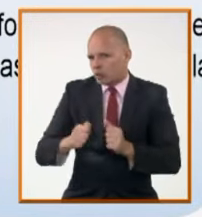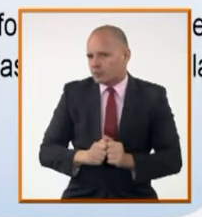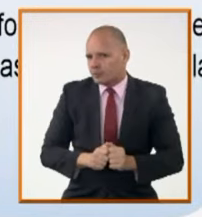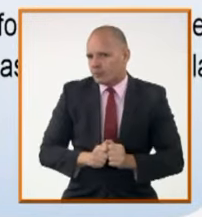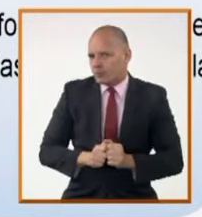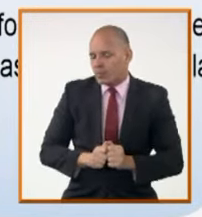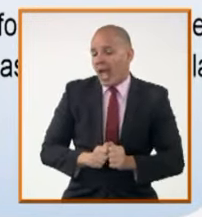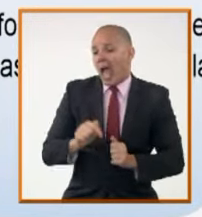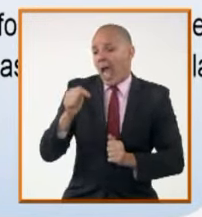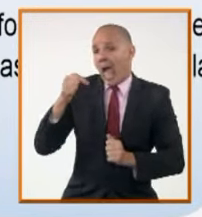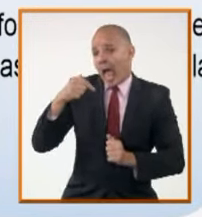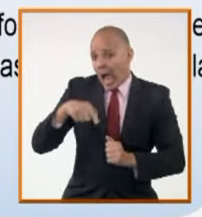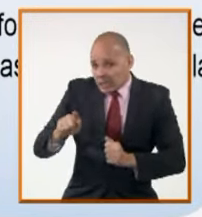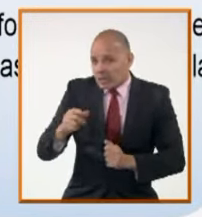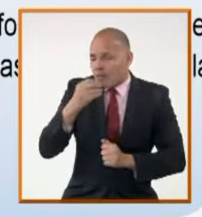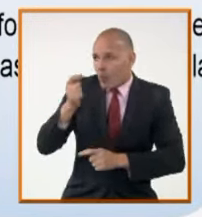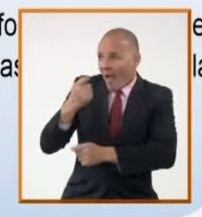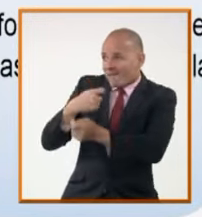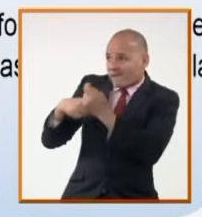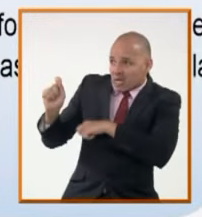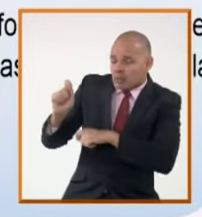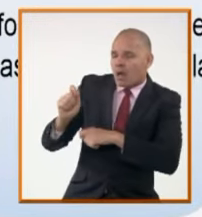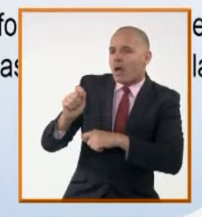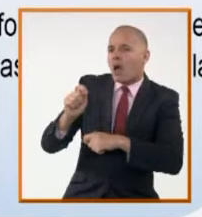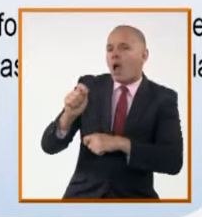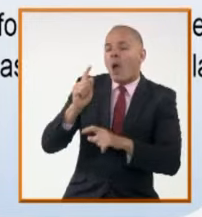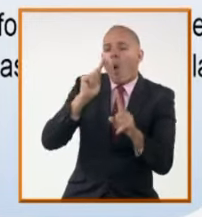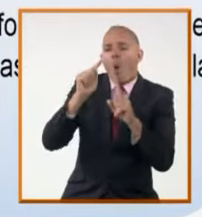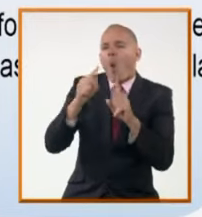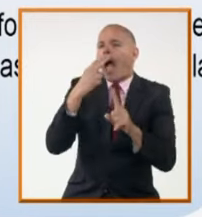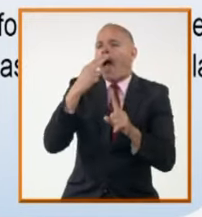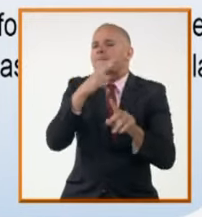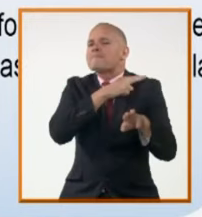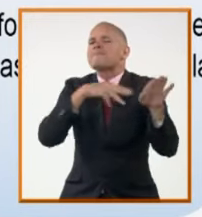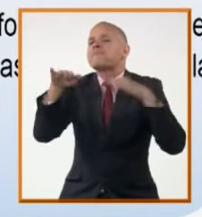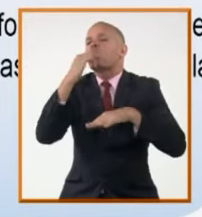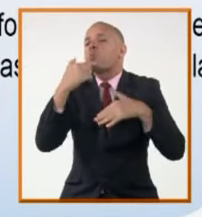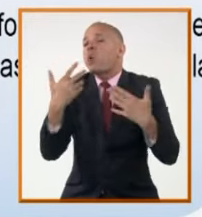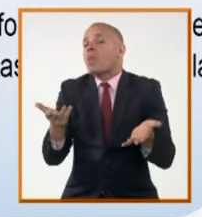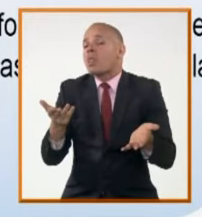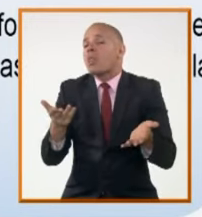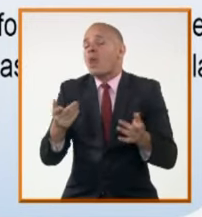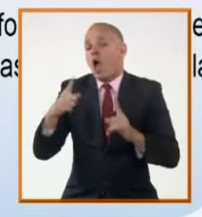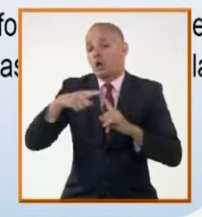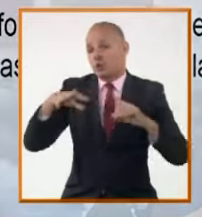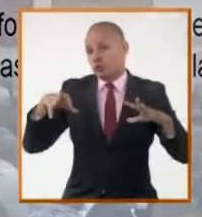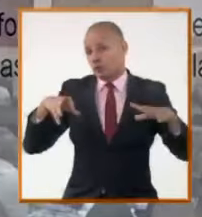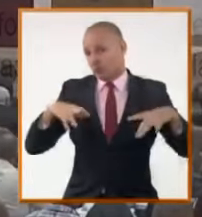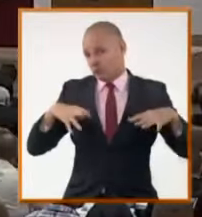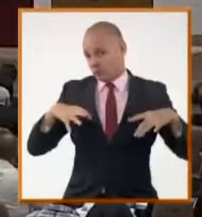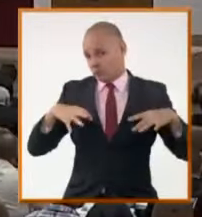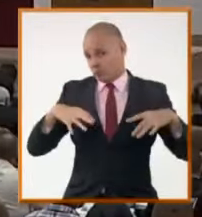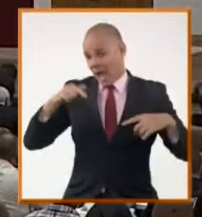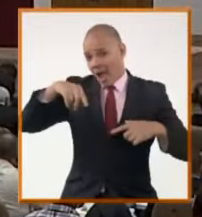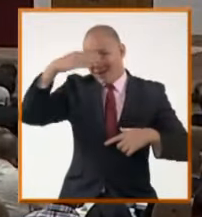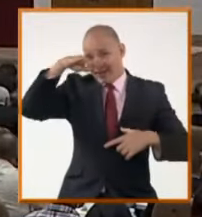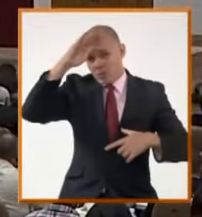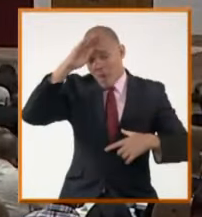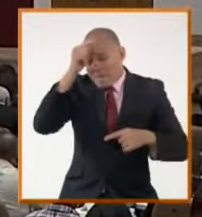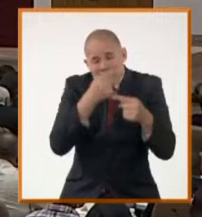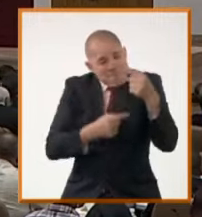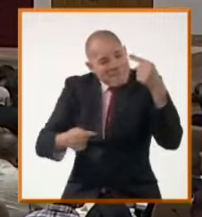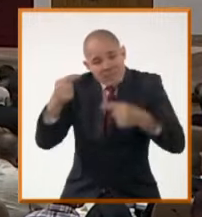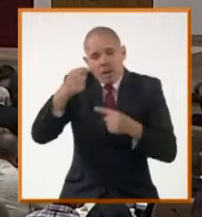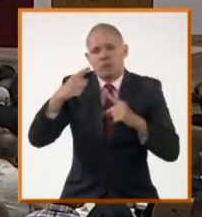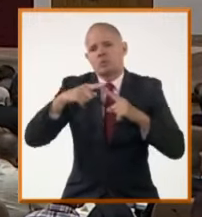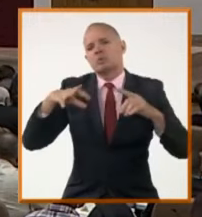de la recuperación del turismo, llamado la locomotora de la economía nacional, porque si el turismo avanza y